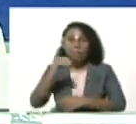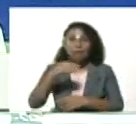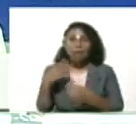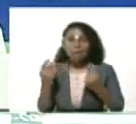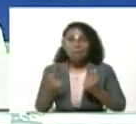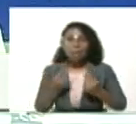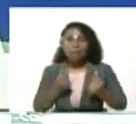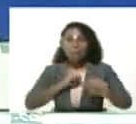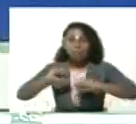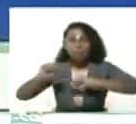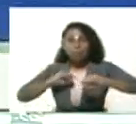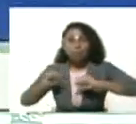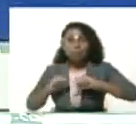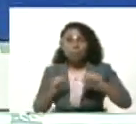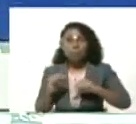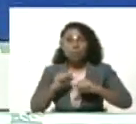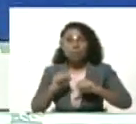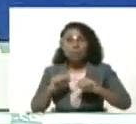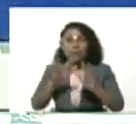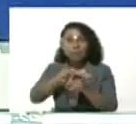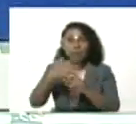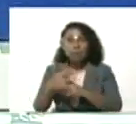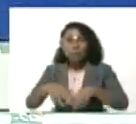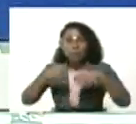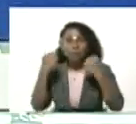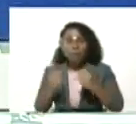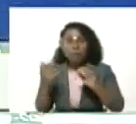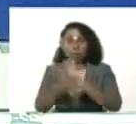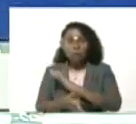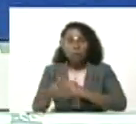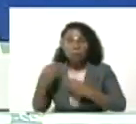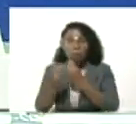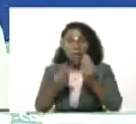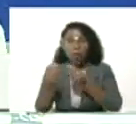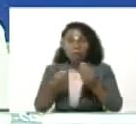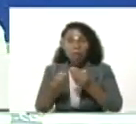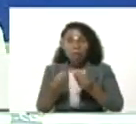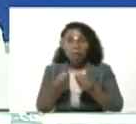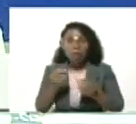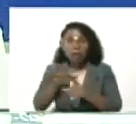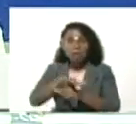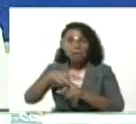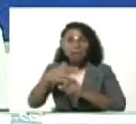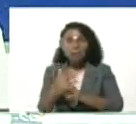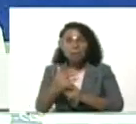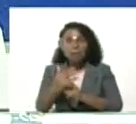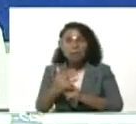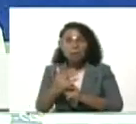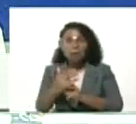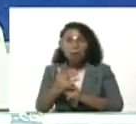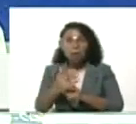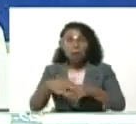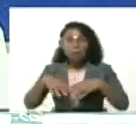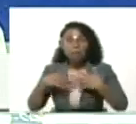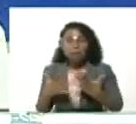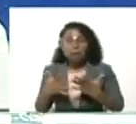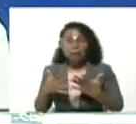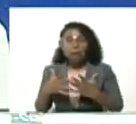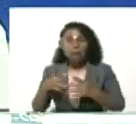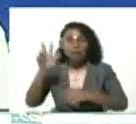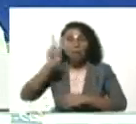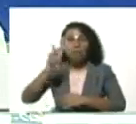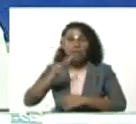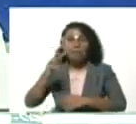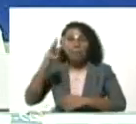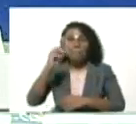ha habido situaciones extremas como es la situación de los valles del